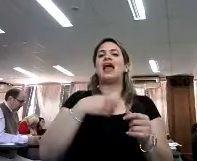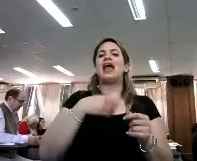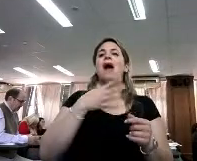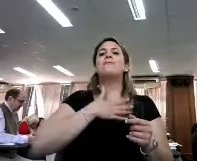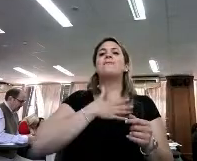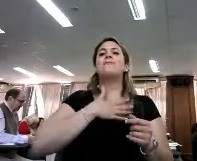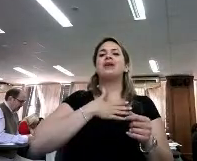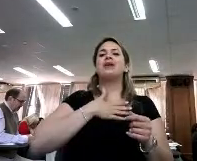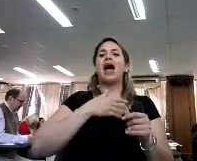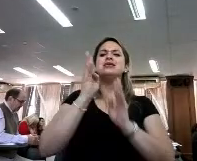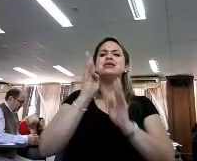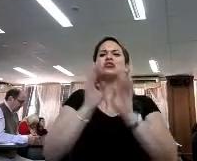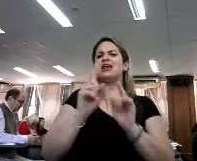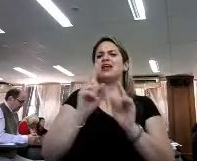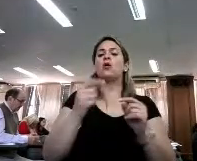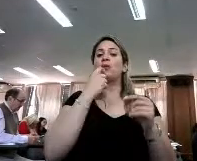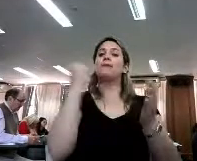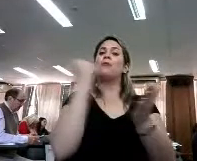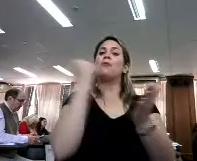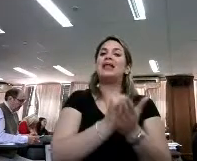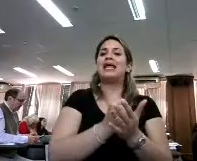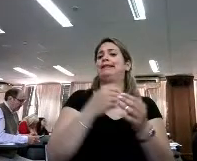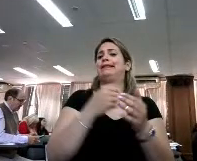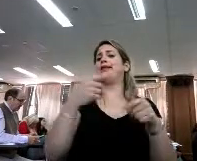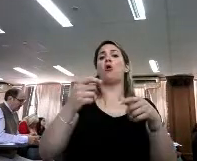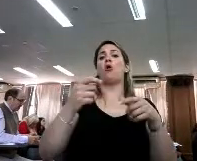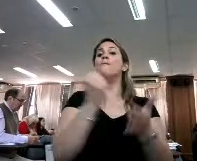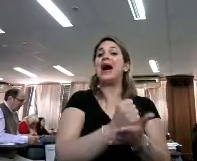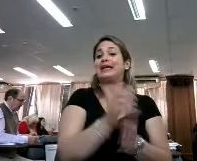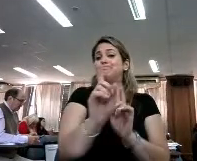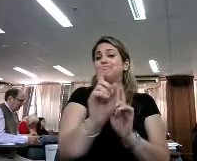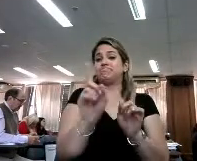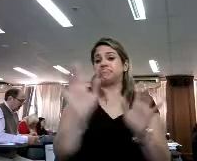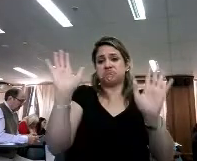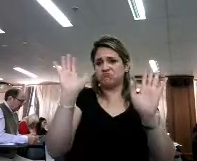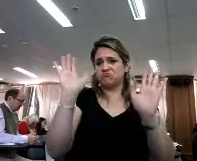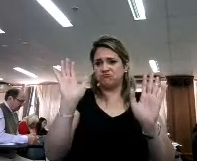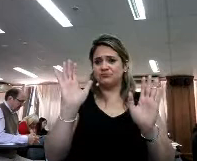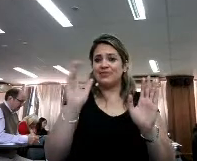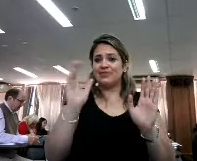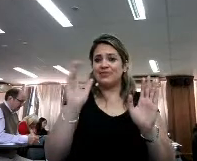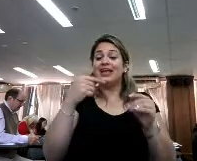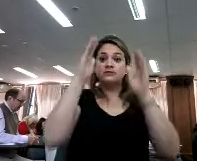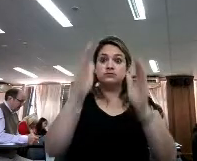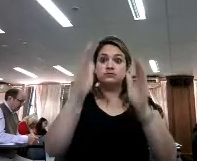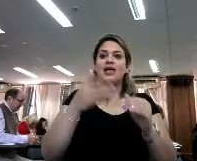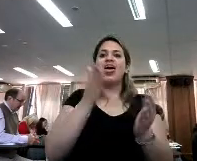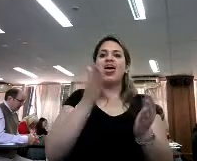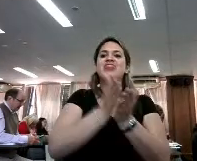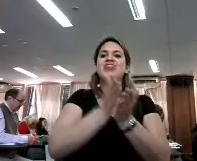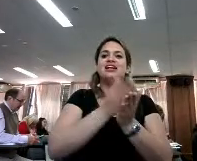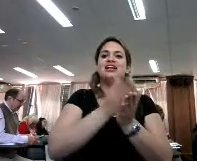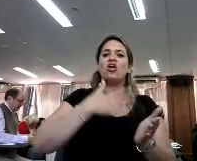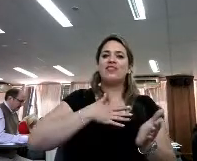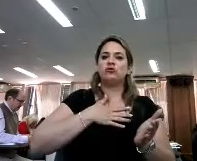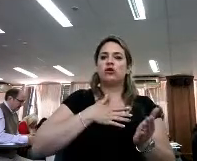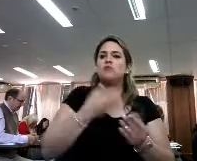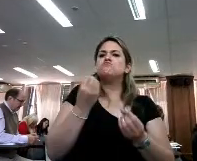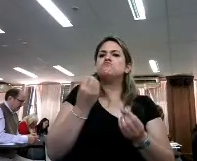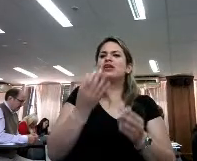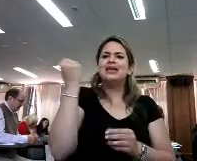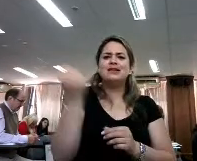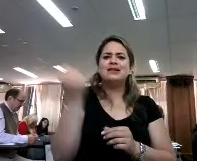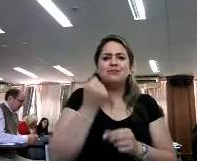nos interesan hoy, como las patentes o las marcas o algunas otras figuras. No, centrémonos en los derechos de autor. ¿Para qué me sirve? ¿Por